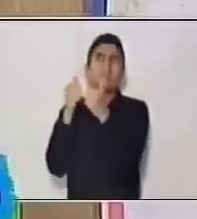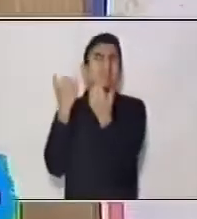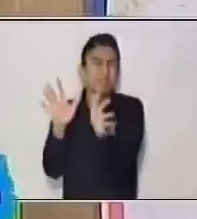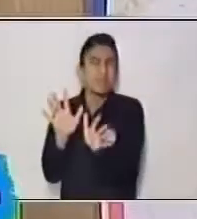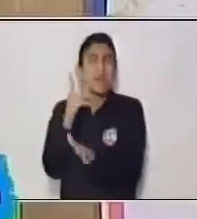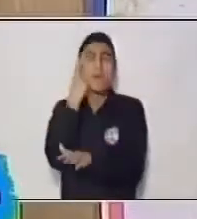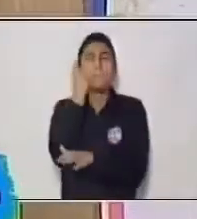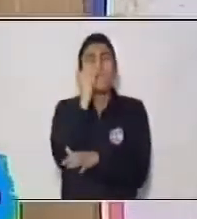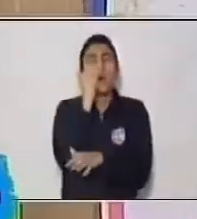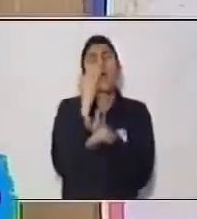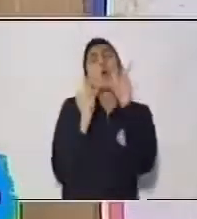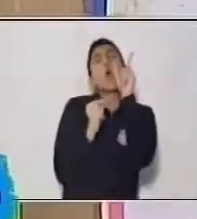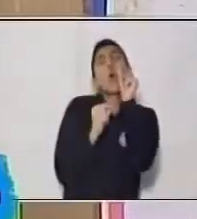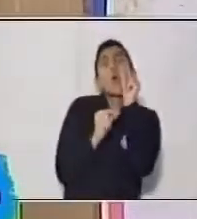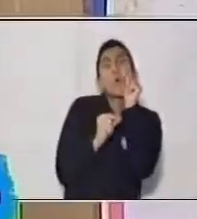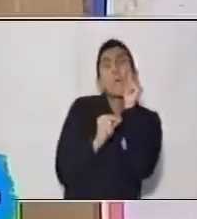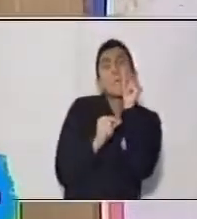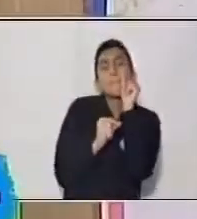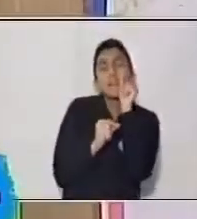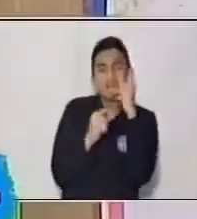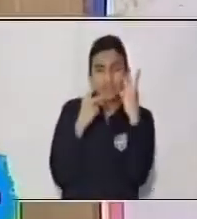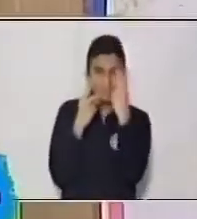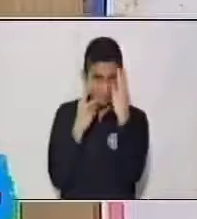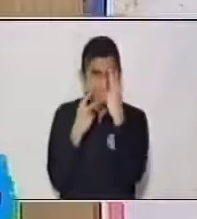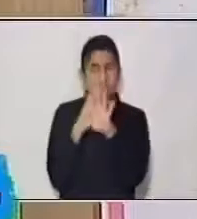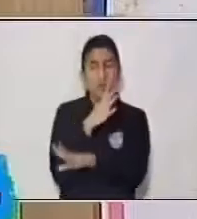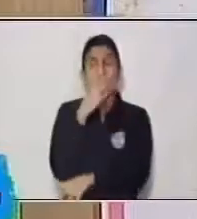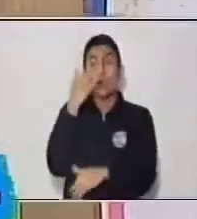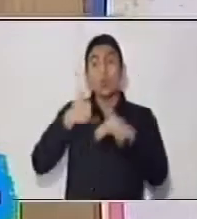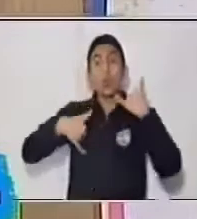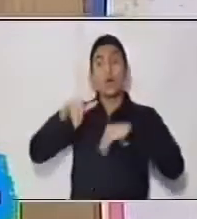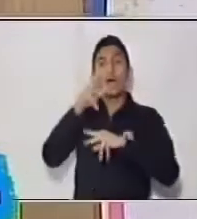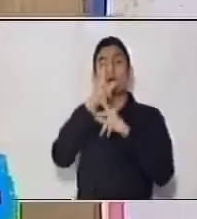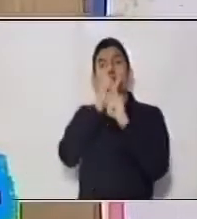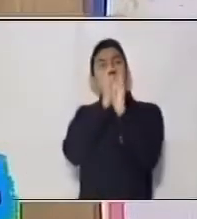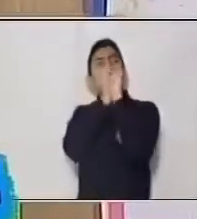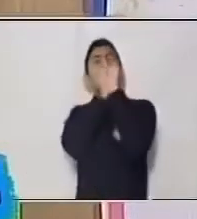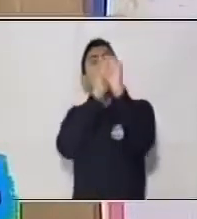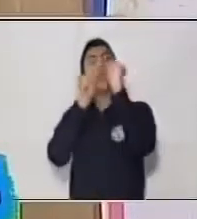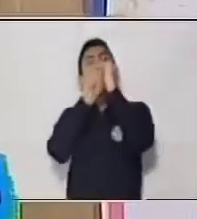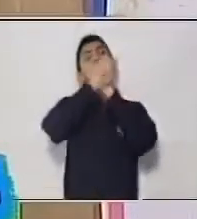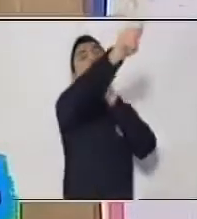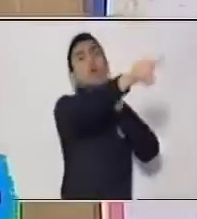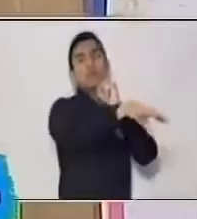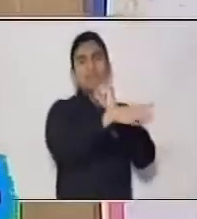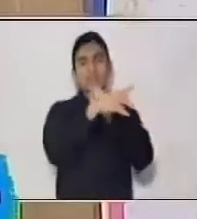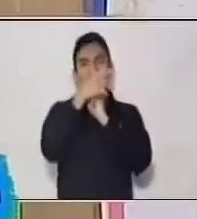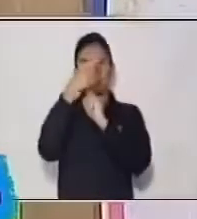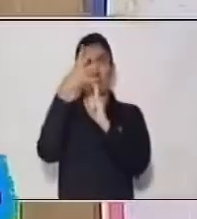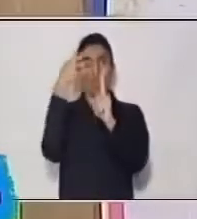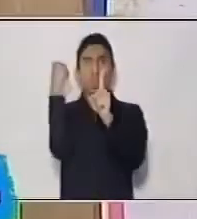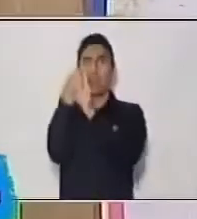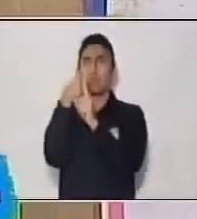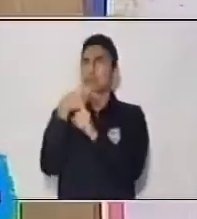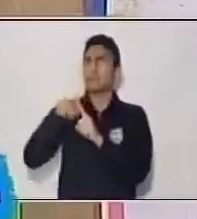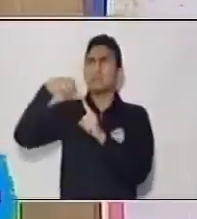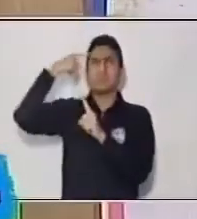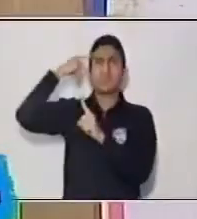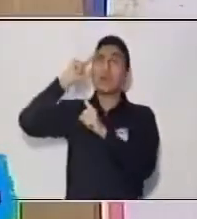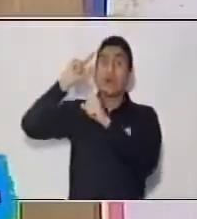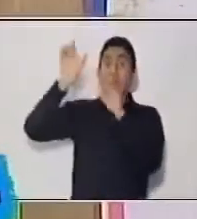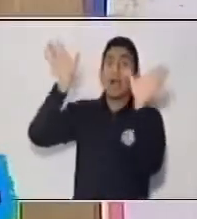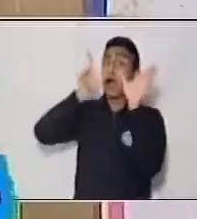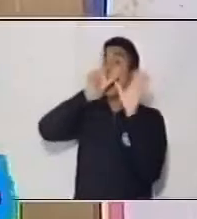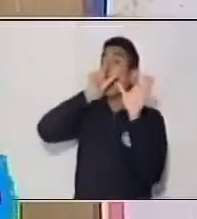a la cerbatana y andaban cazando, cuando justamente con su cerbatana dejaron caer al ave.